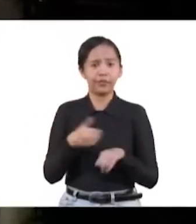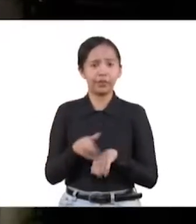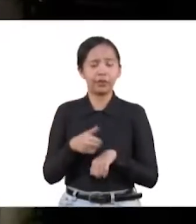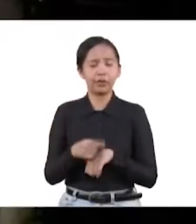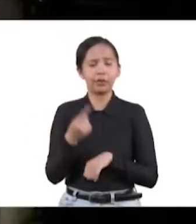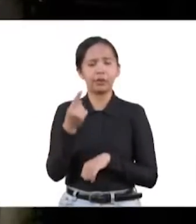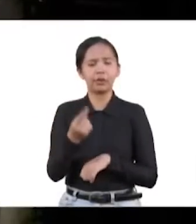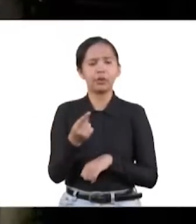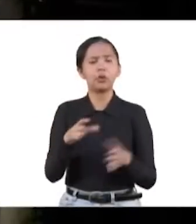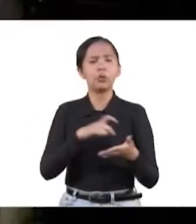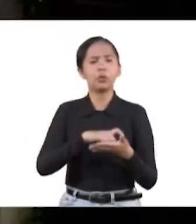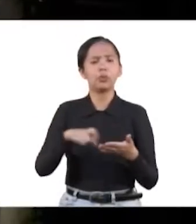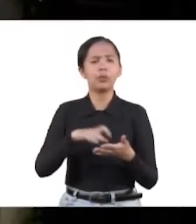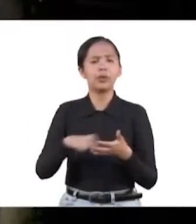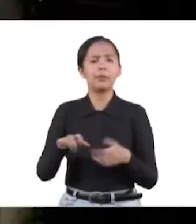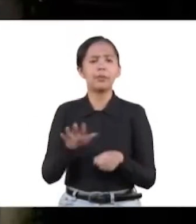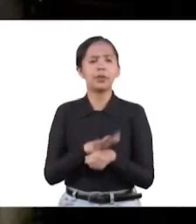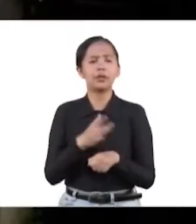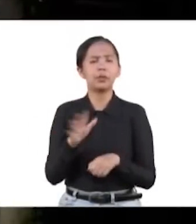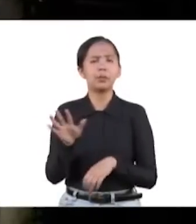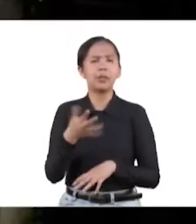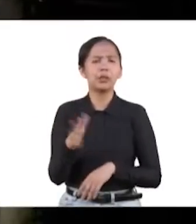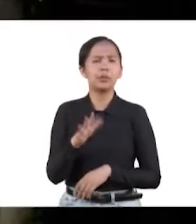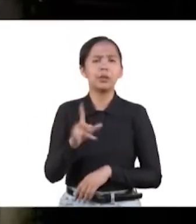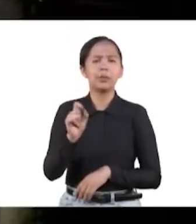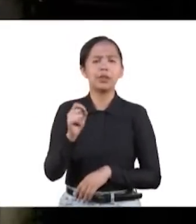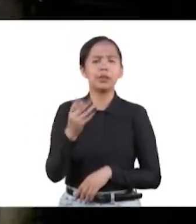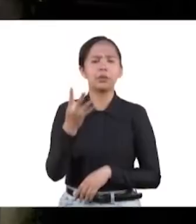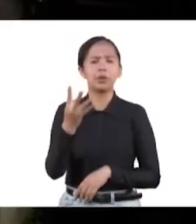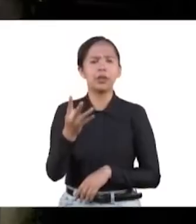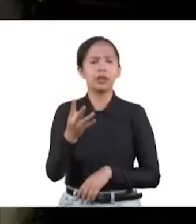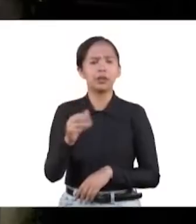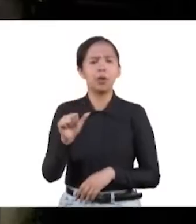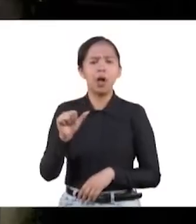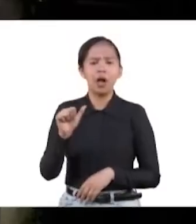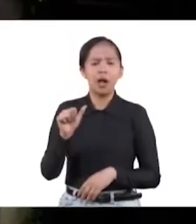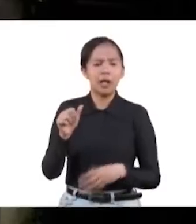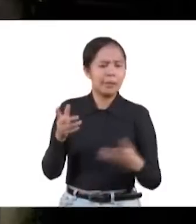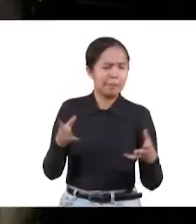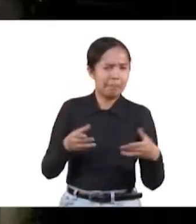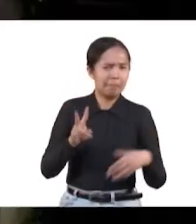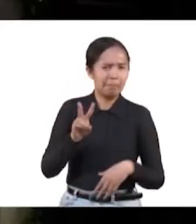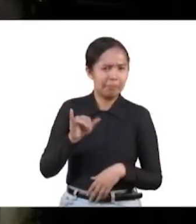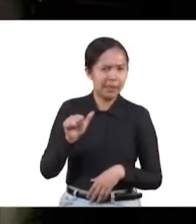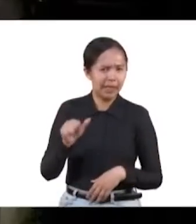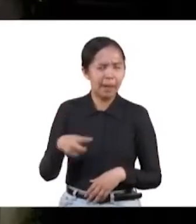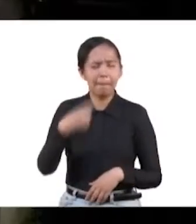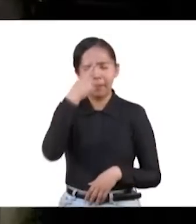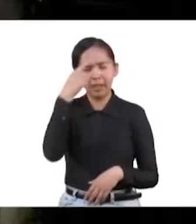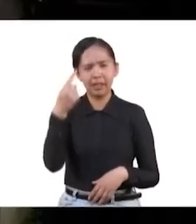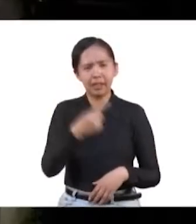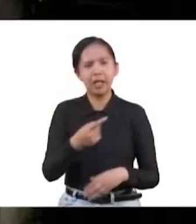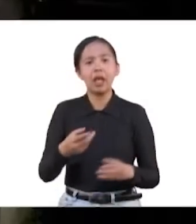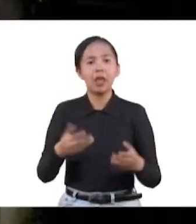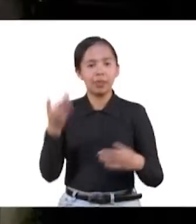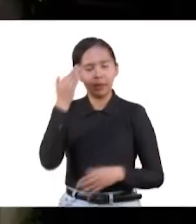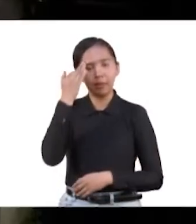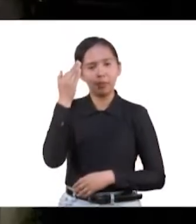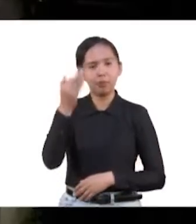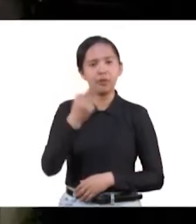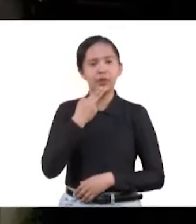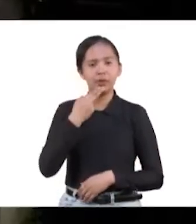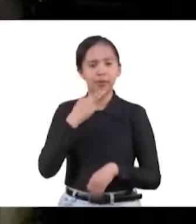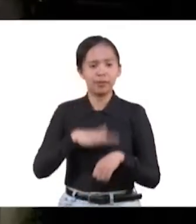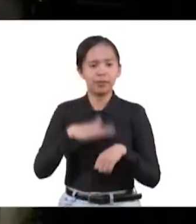se adquirieron 24 aparatos de cambio de vía de nueva tecnología y mayor durabilidad, que incluye piezas